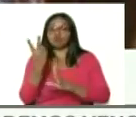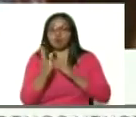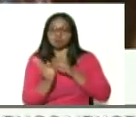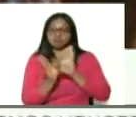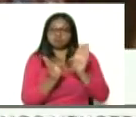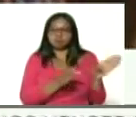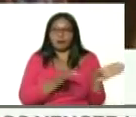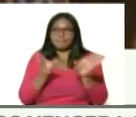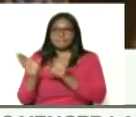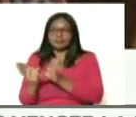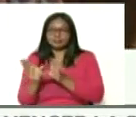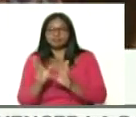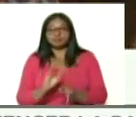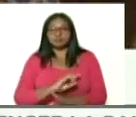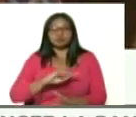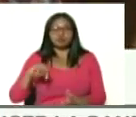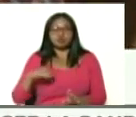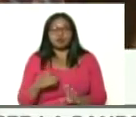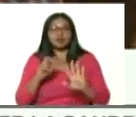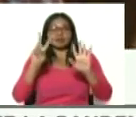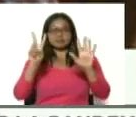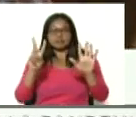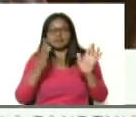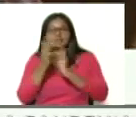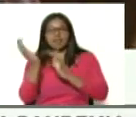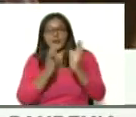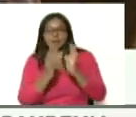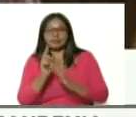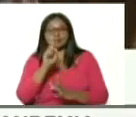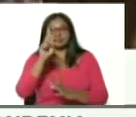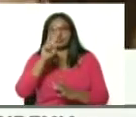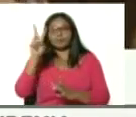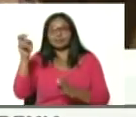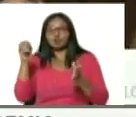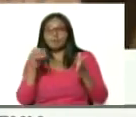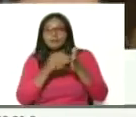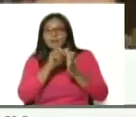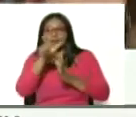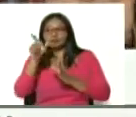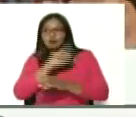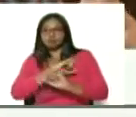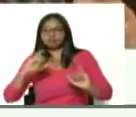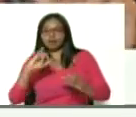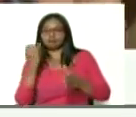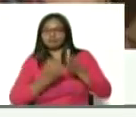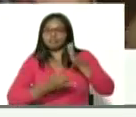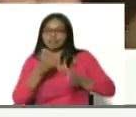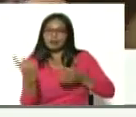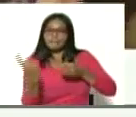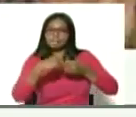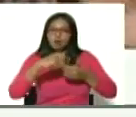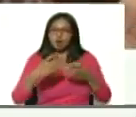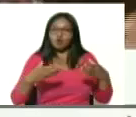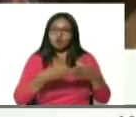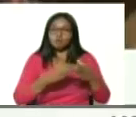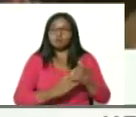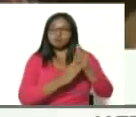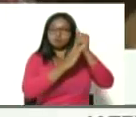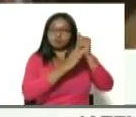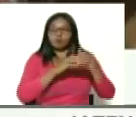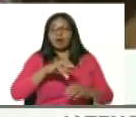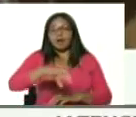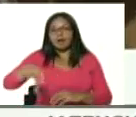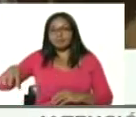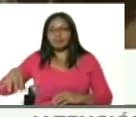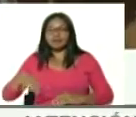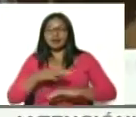el curso con quienes ya tenemos registrados, que son 121.000 personas que son parte de los equipos promotores estatales y